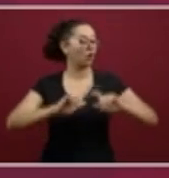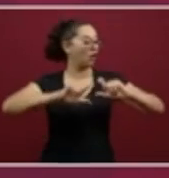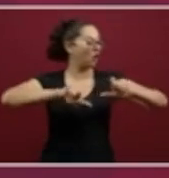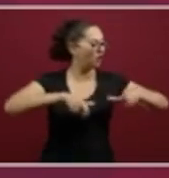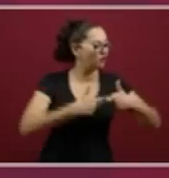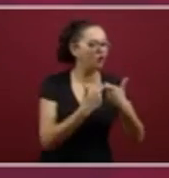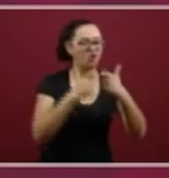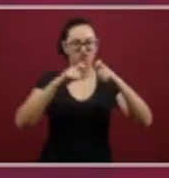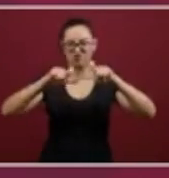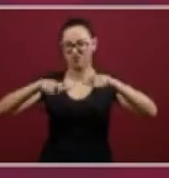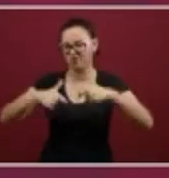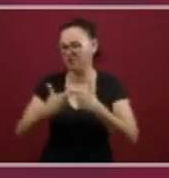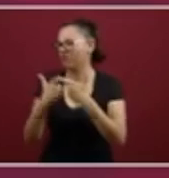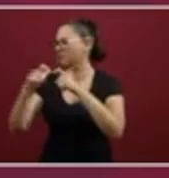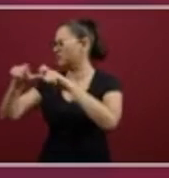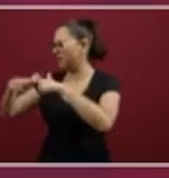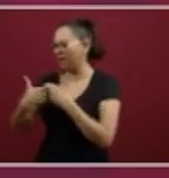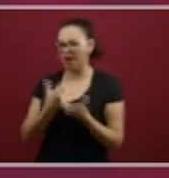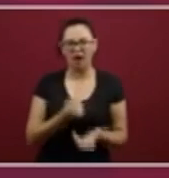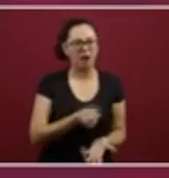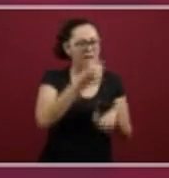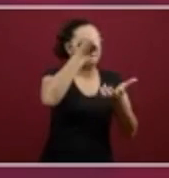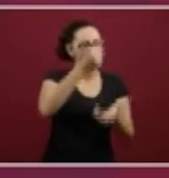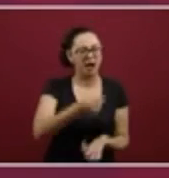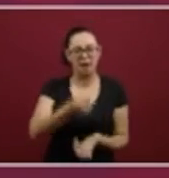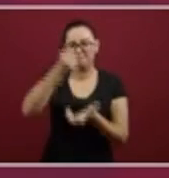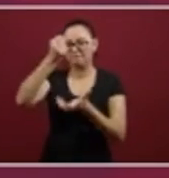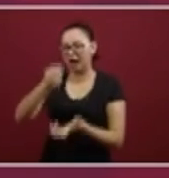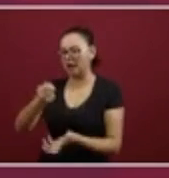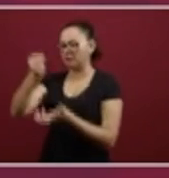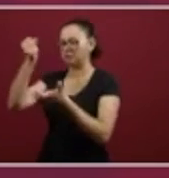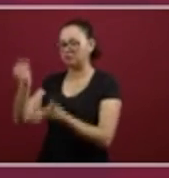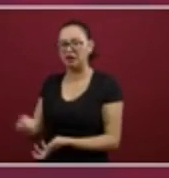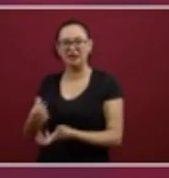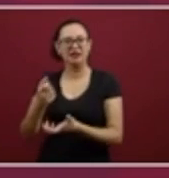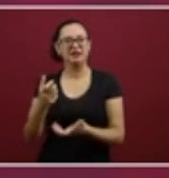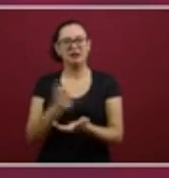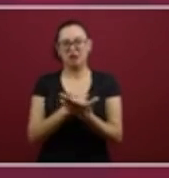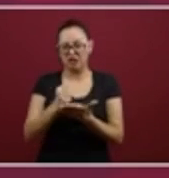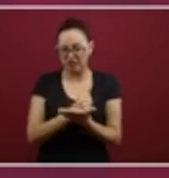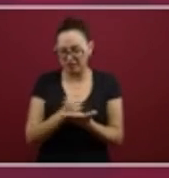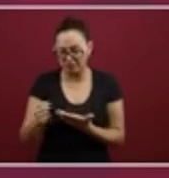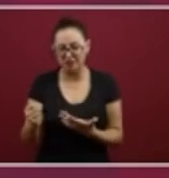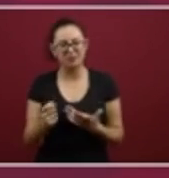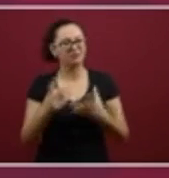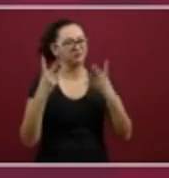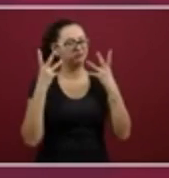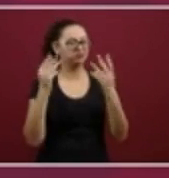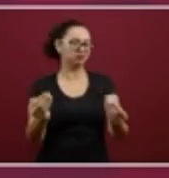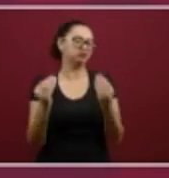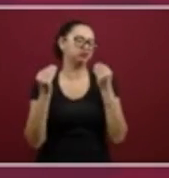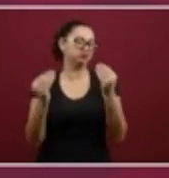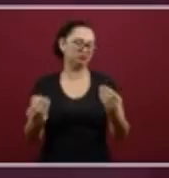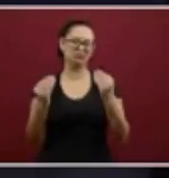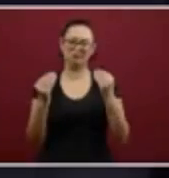fideicomisos. La iniciativa de ley de austeridad